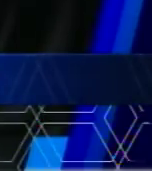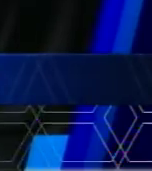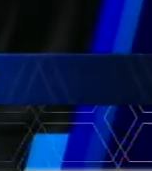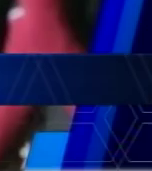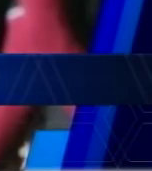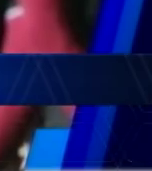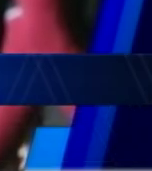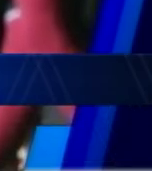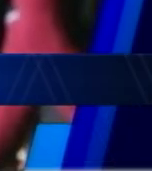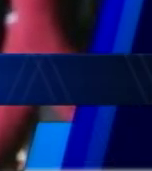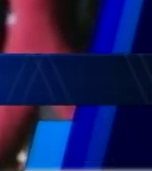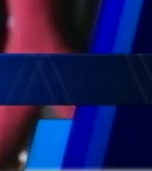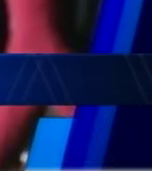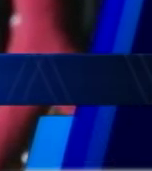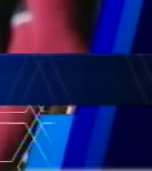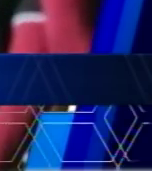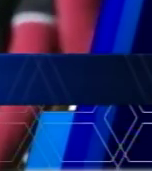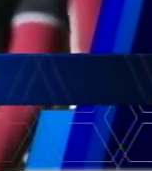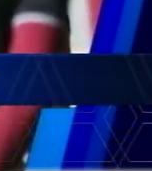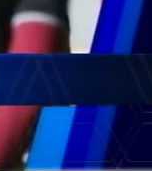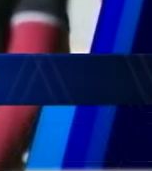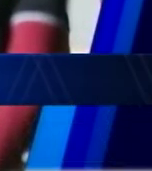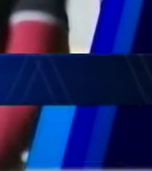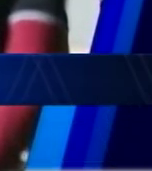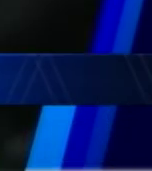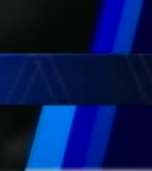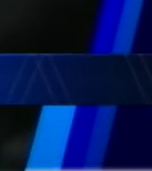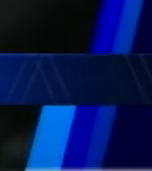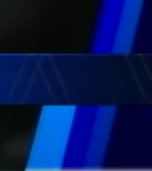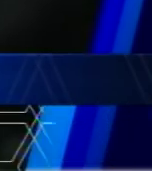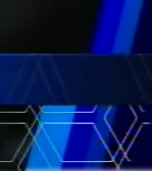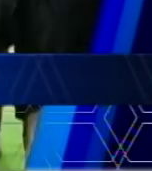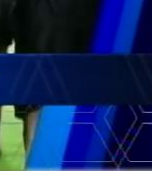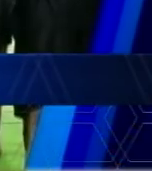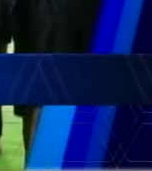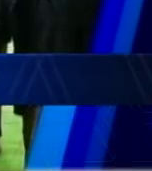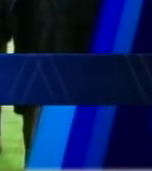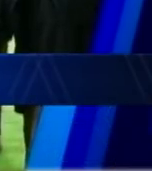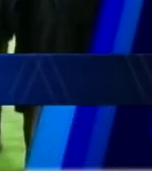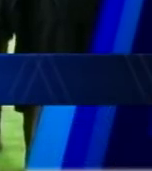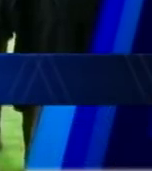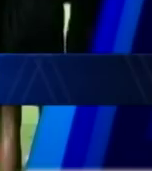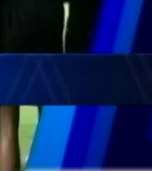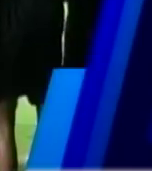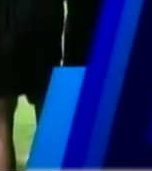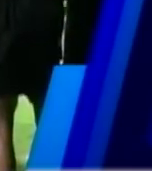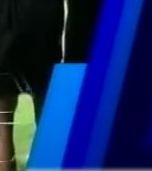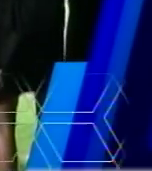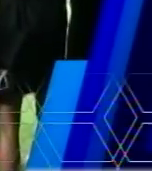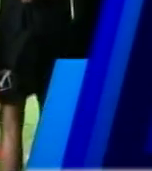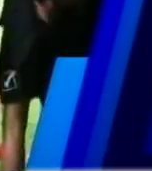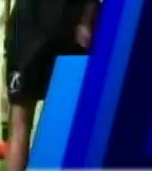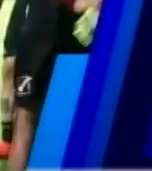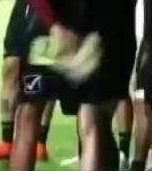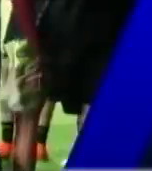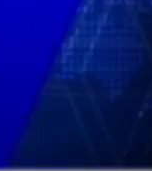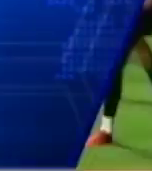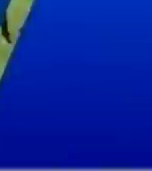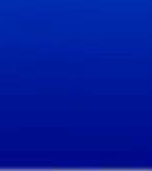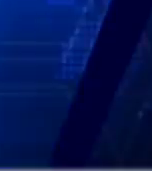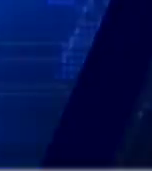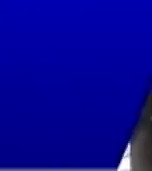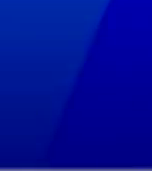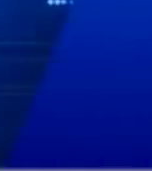Ya piensa en Brasil. Vinotinto llega a Salvador de Bahía para su segundo partido.